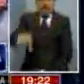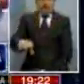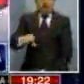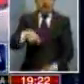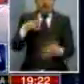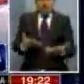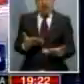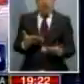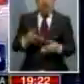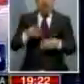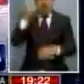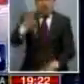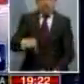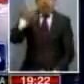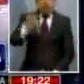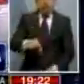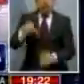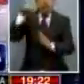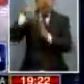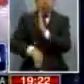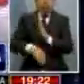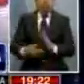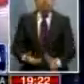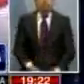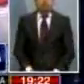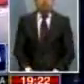lo hemos dicho hasta ahora.